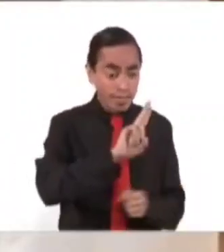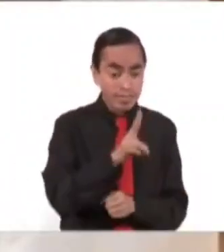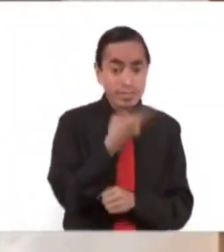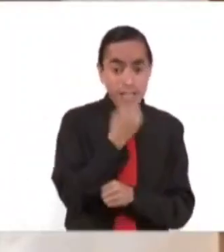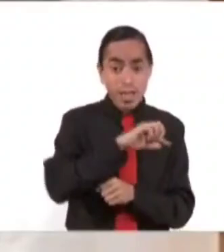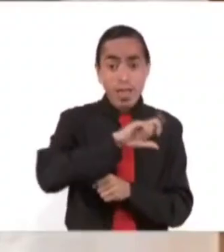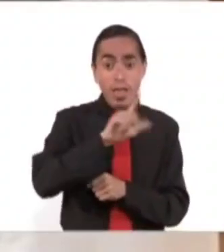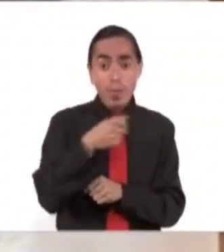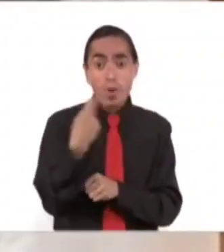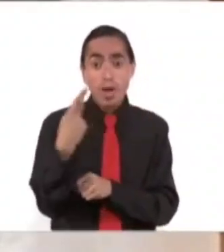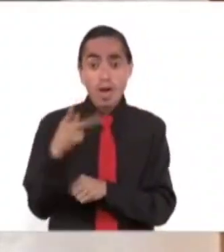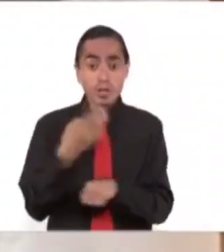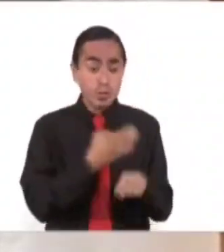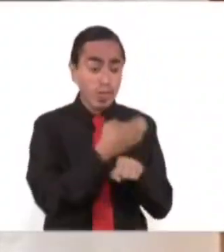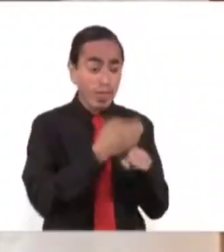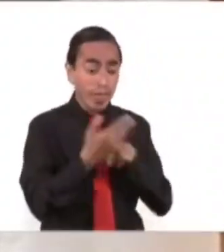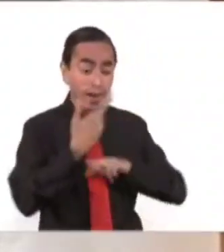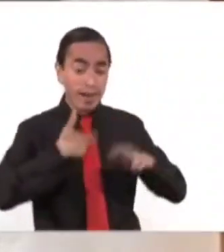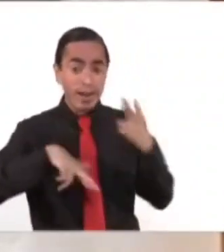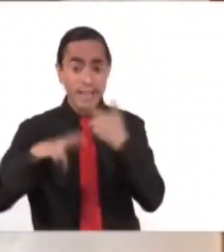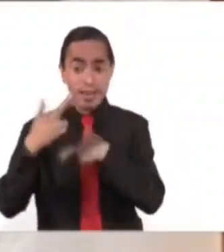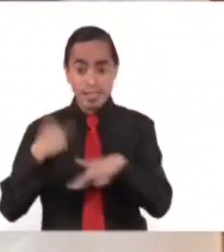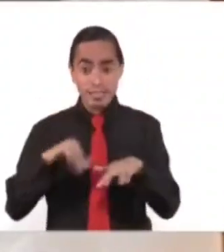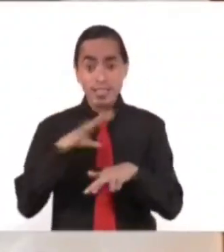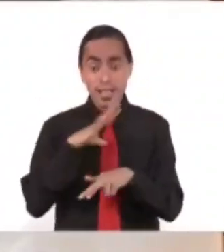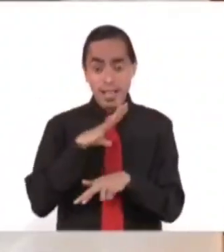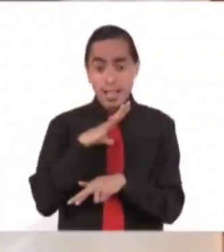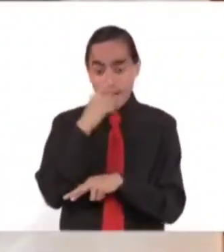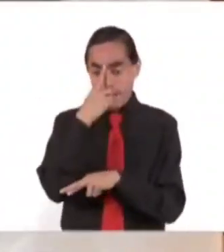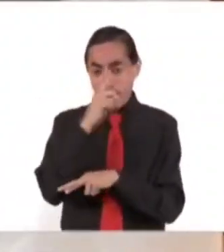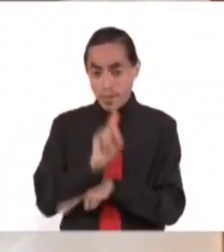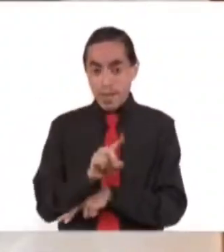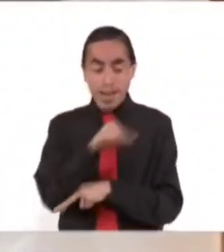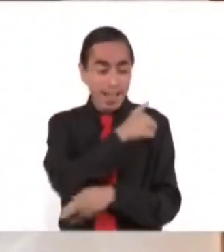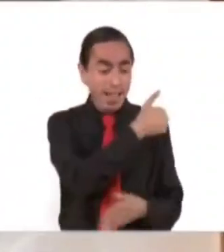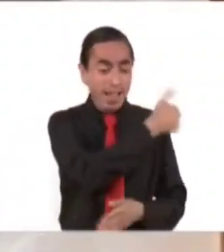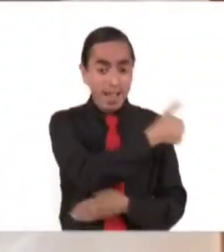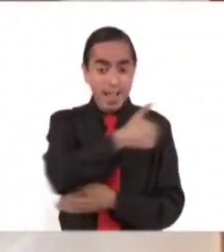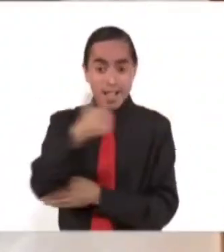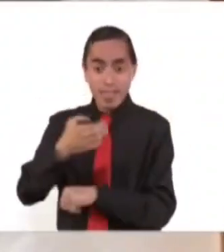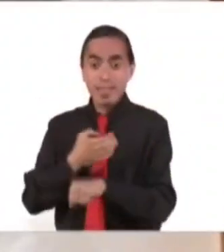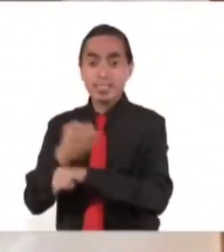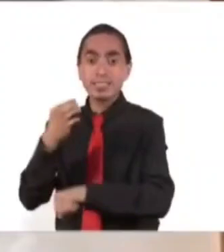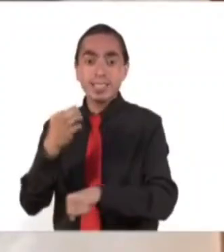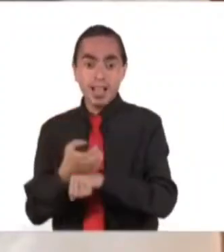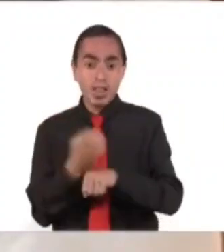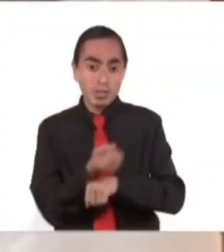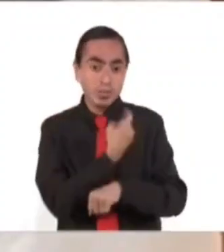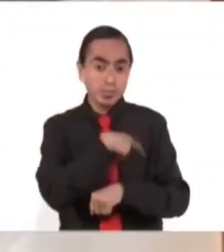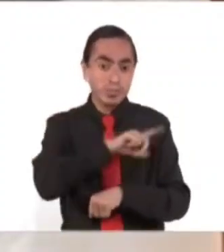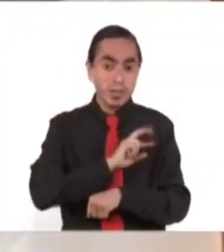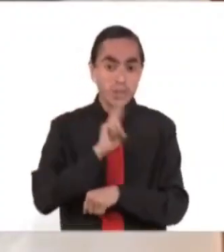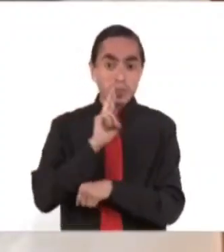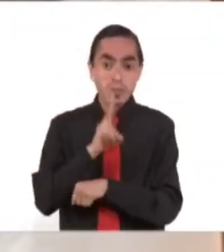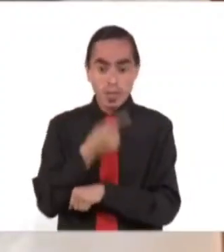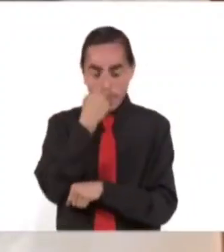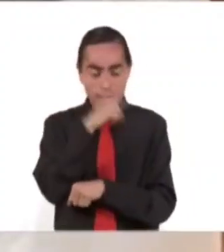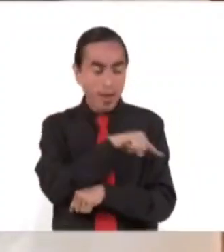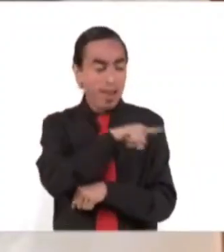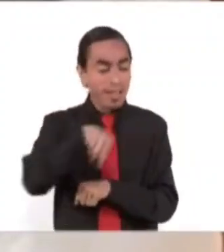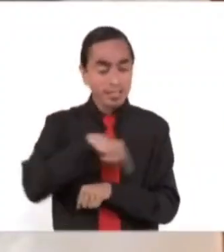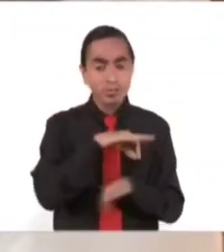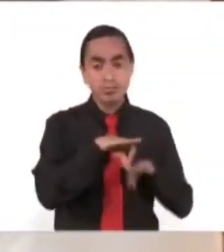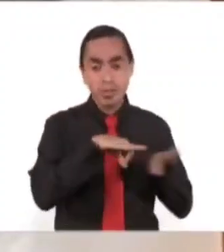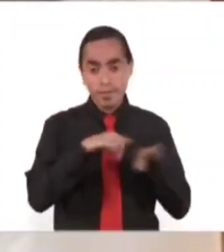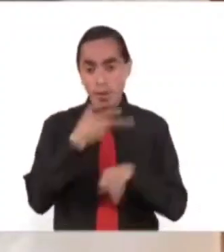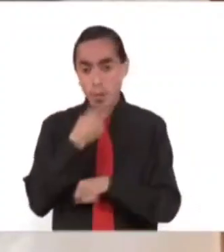nosotros esperamos al mismo tiempo se vaya desarrollando en el sistema de salud lugares para trabajo de estos jóvenes y hombres y